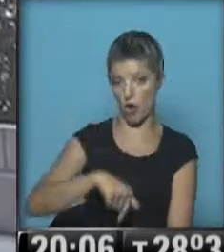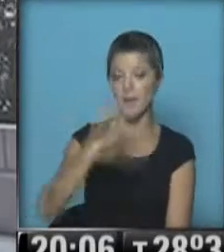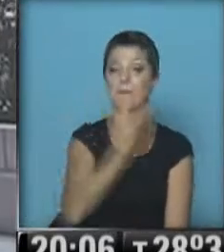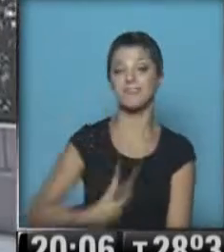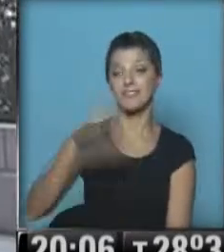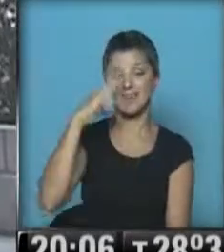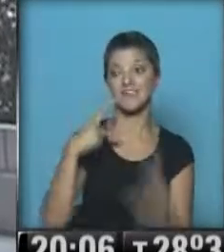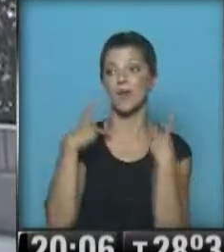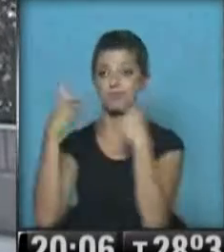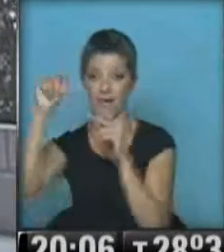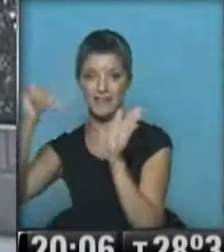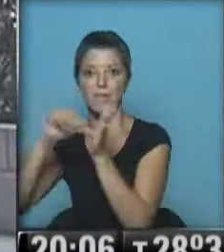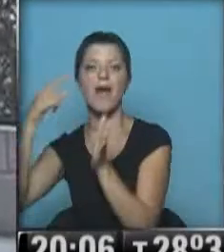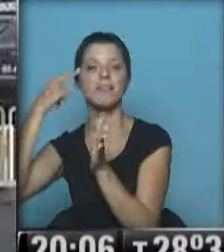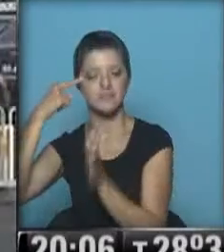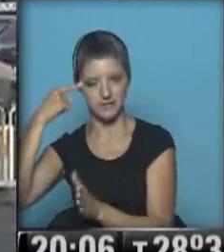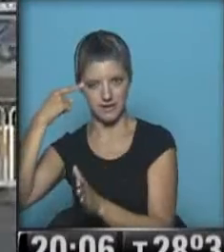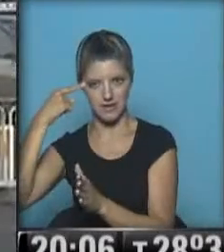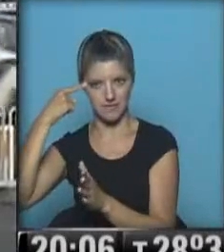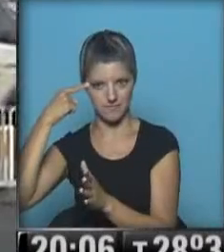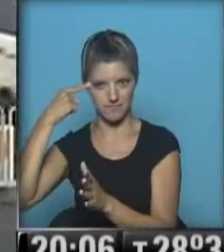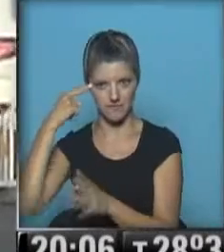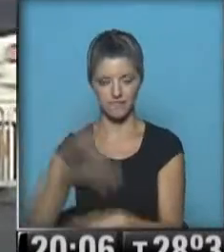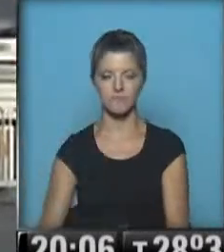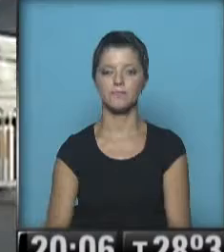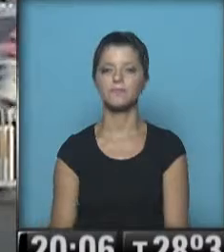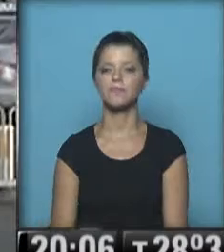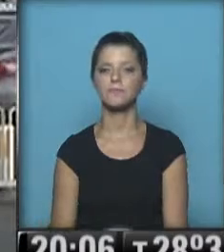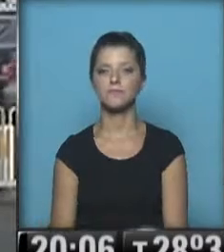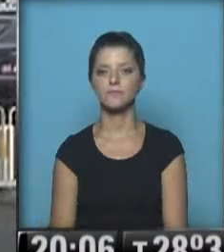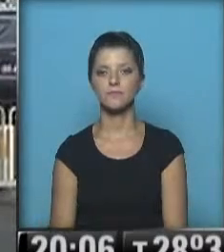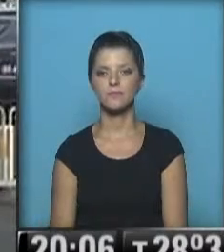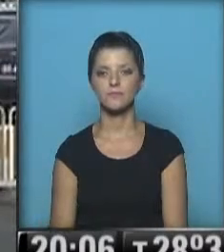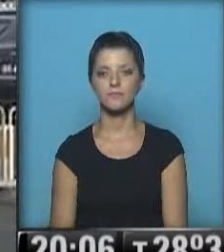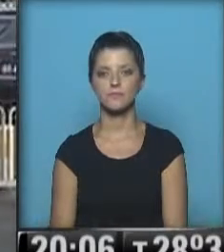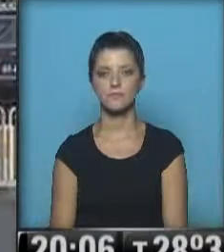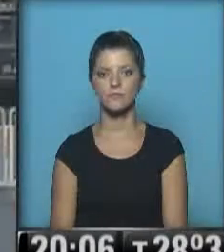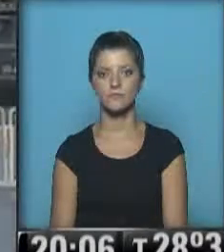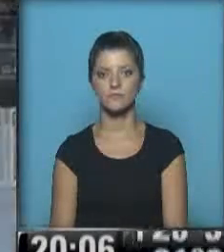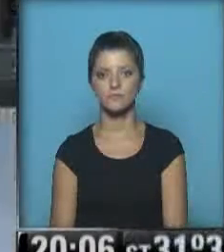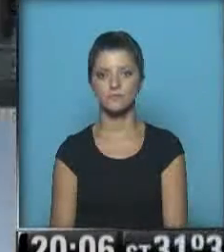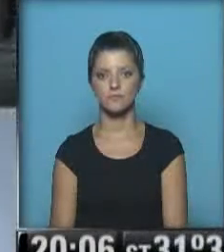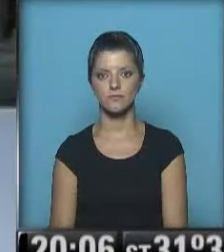estos momentos Cristina Fernández de Kirchner a la República Popular China.